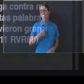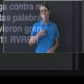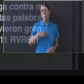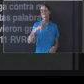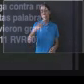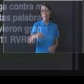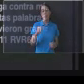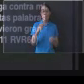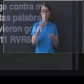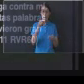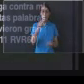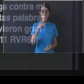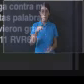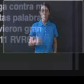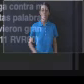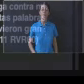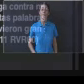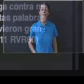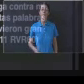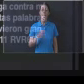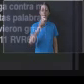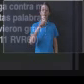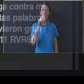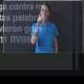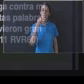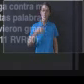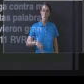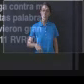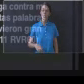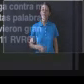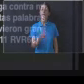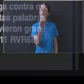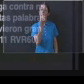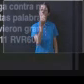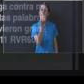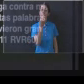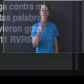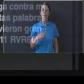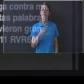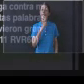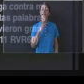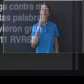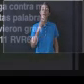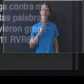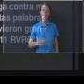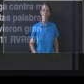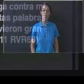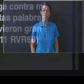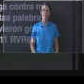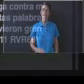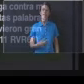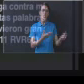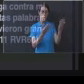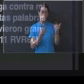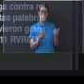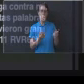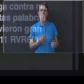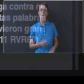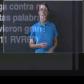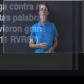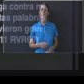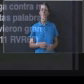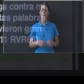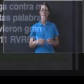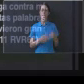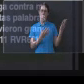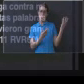había una persona en un restaurante. Estaba comiendo. Y entonces llamó al mesero. Él dijo, mira, vení vos,